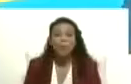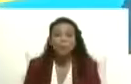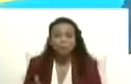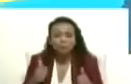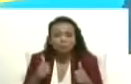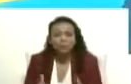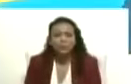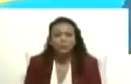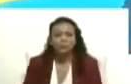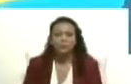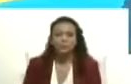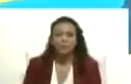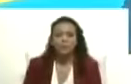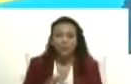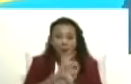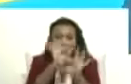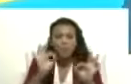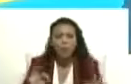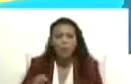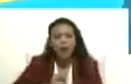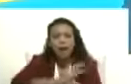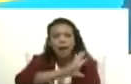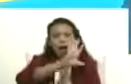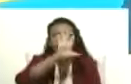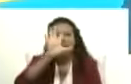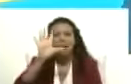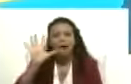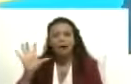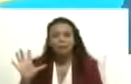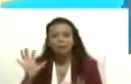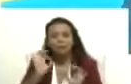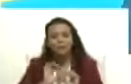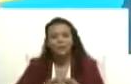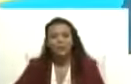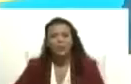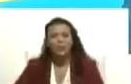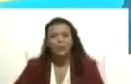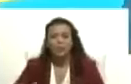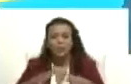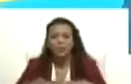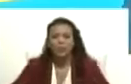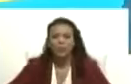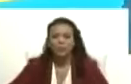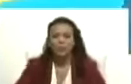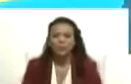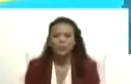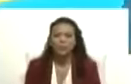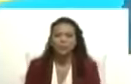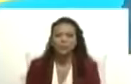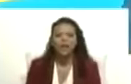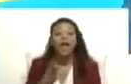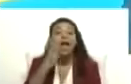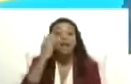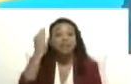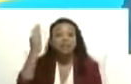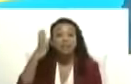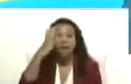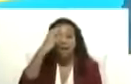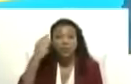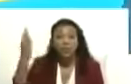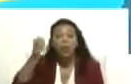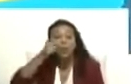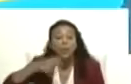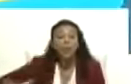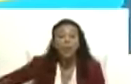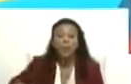firme, de manera y con la mirada apuntada hacia el futuro. Queremos darle las gracias al